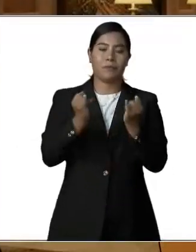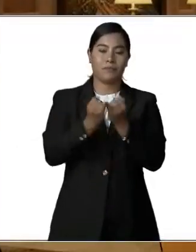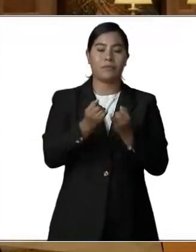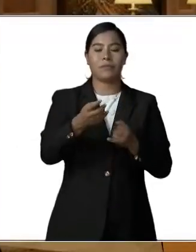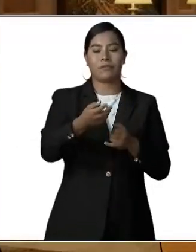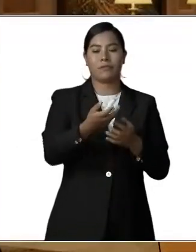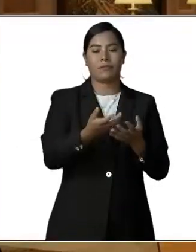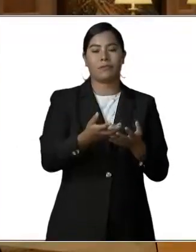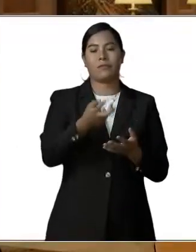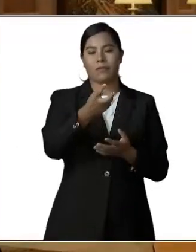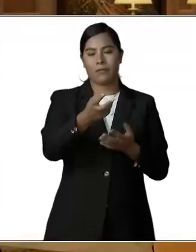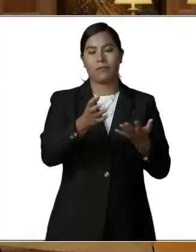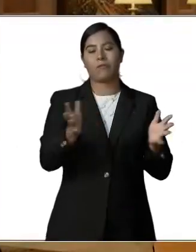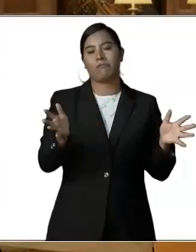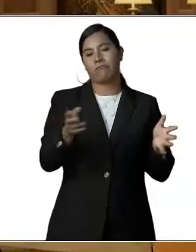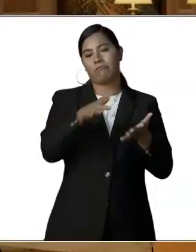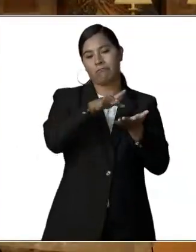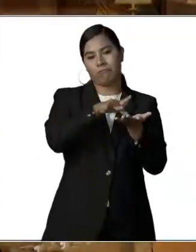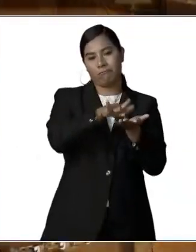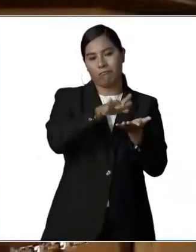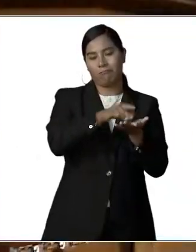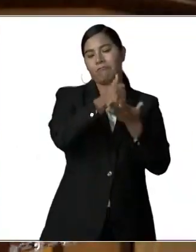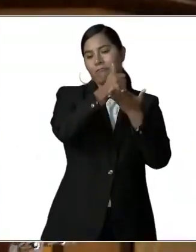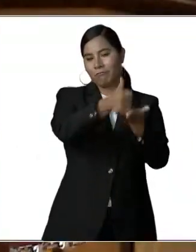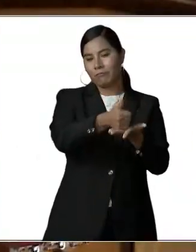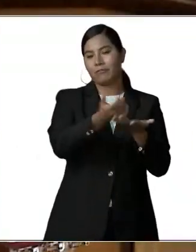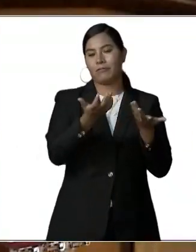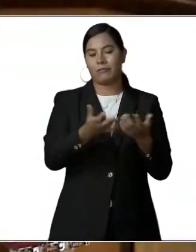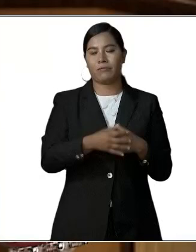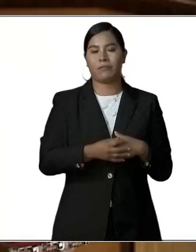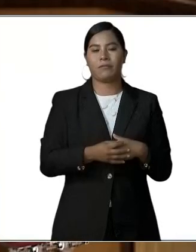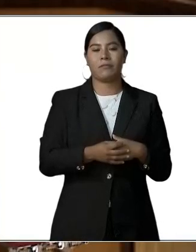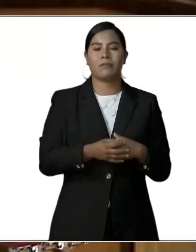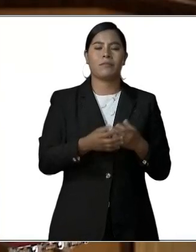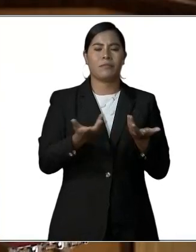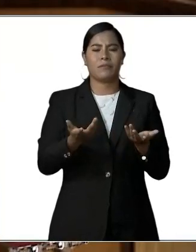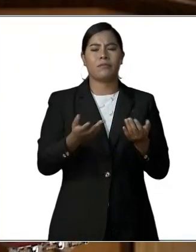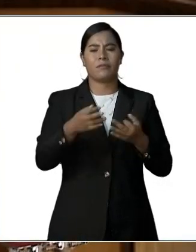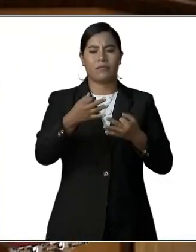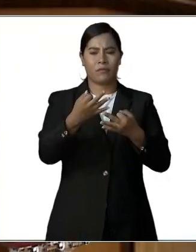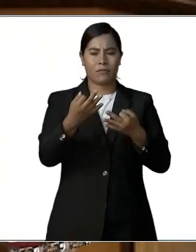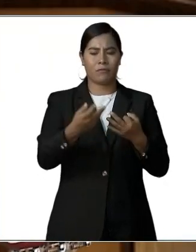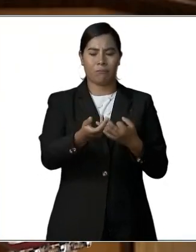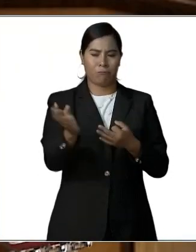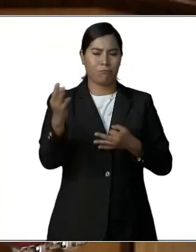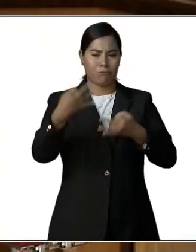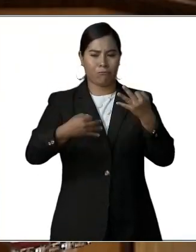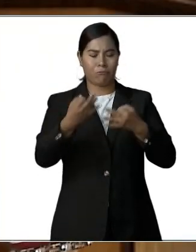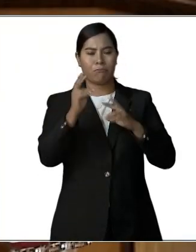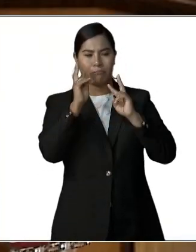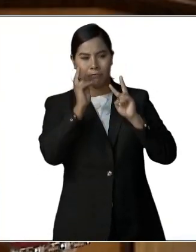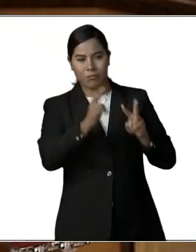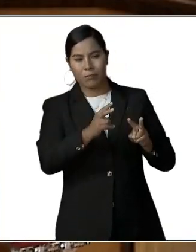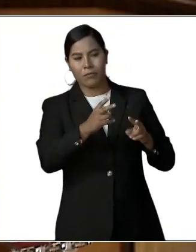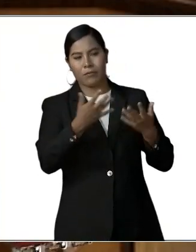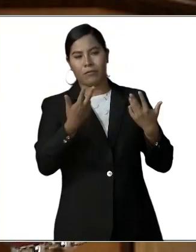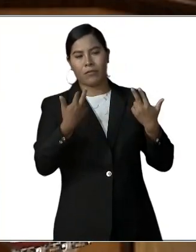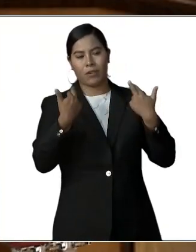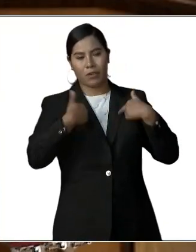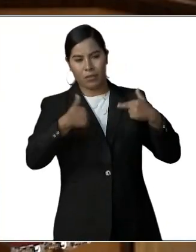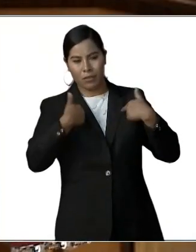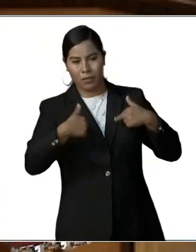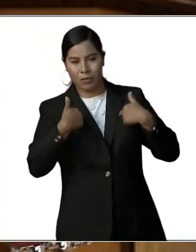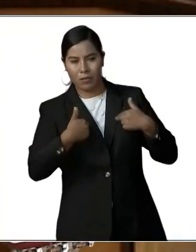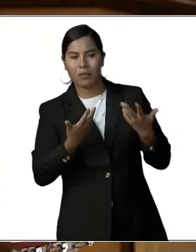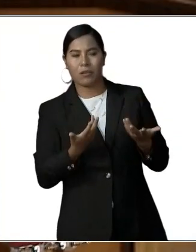un poquito a adornar, ¿no?, la presentación. Y el vestuario, normalmente, por ejemplo, el vestuario, el jurado le ha puesto una menor